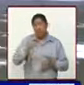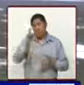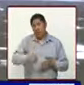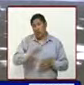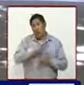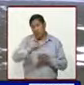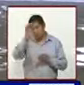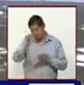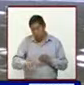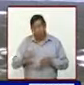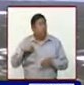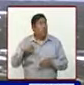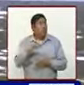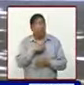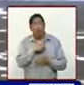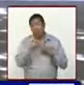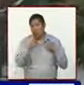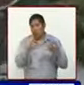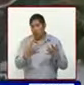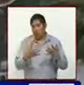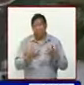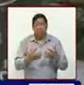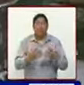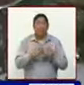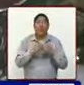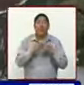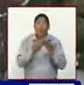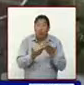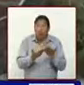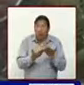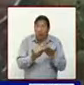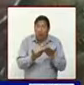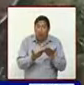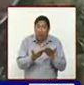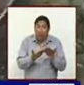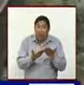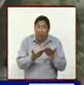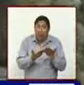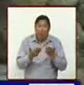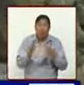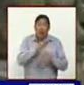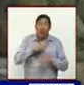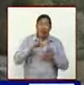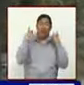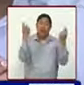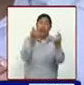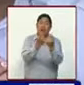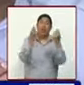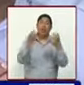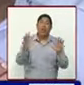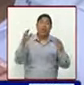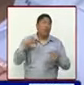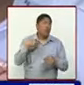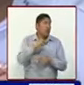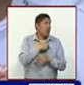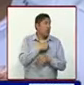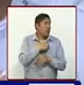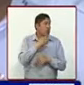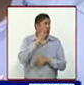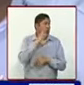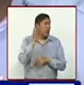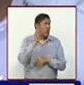cumplir. Entonces nosotros vamos a dar hora de interacción. ¿Cuántos censistas faltan? A nivel departamental nosotros ya hemos pasado